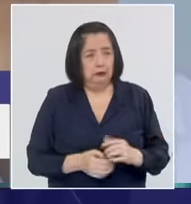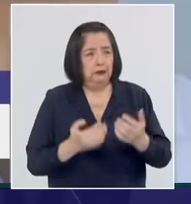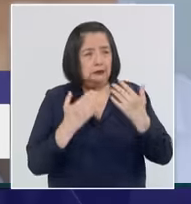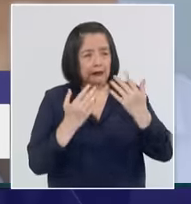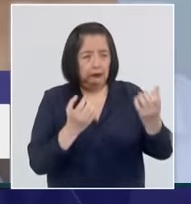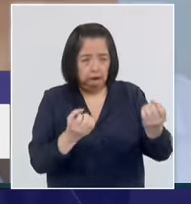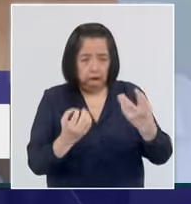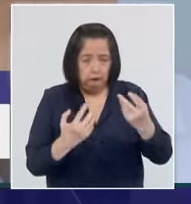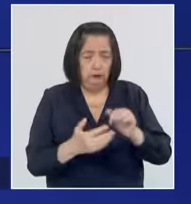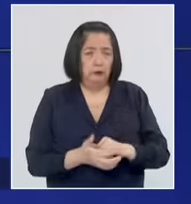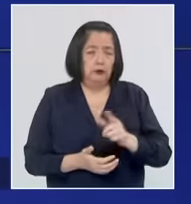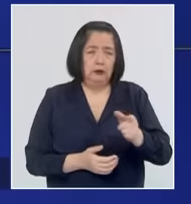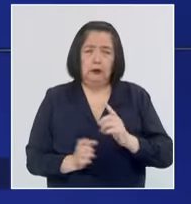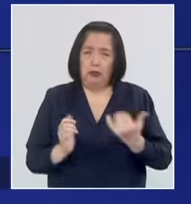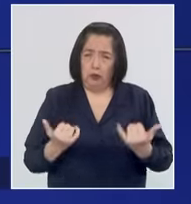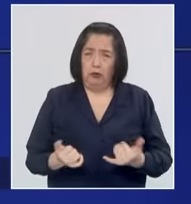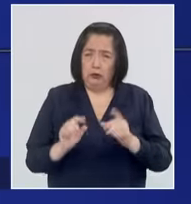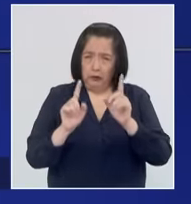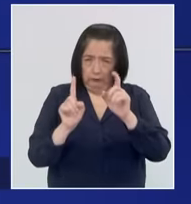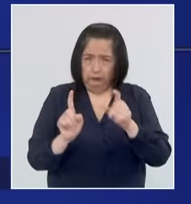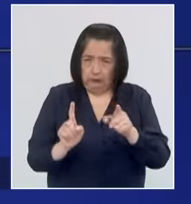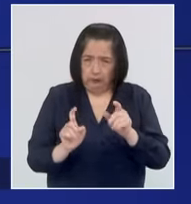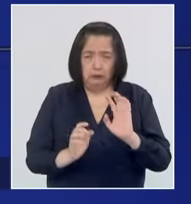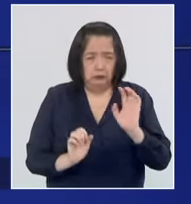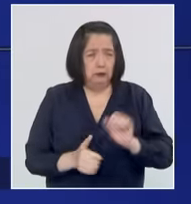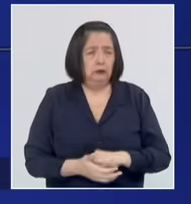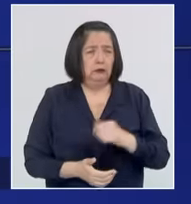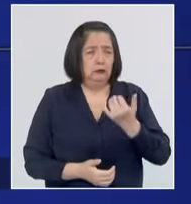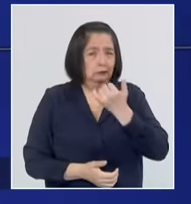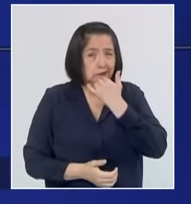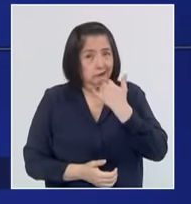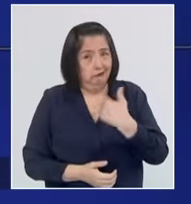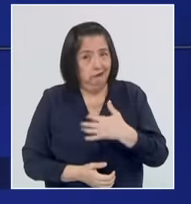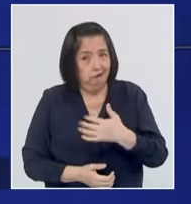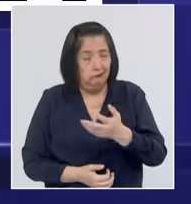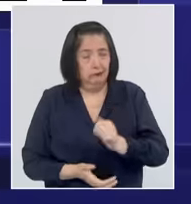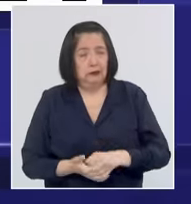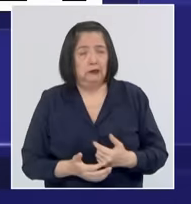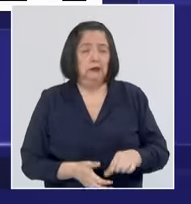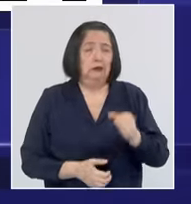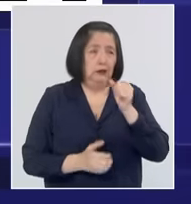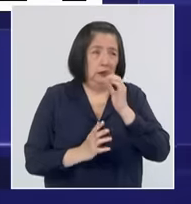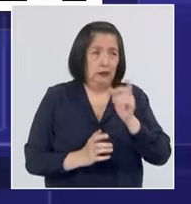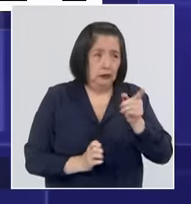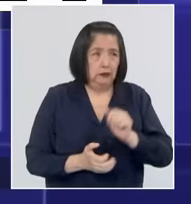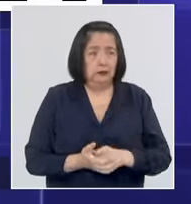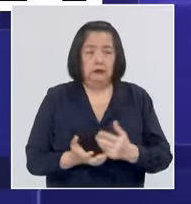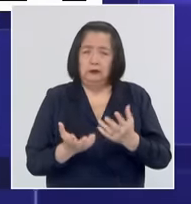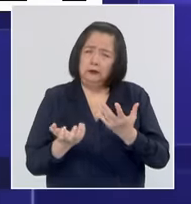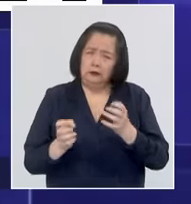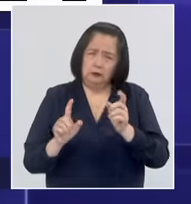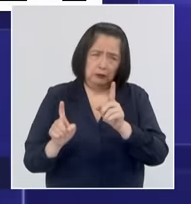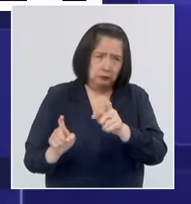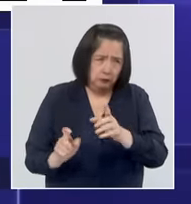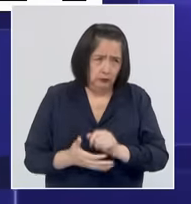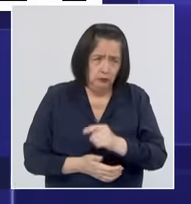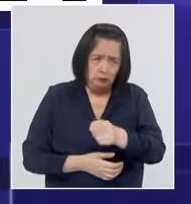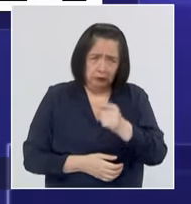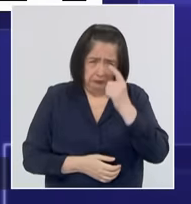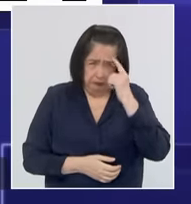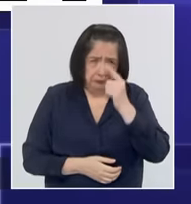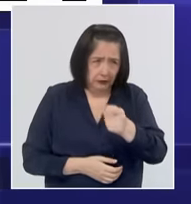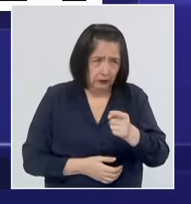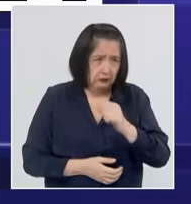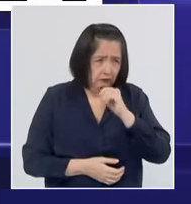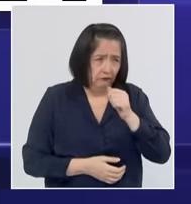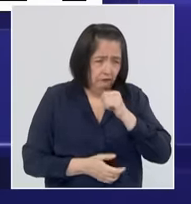gracias por la información. Nuestra pregunta de hoy tiene que ver justamente con lo que ha pasado con Muñequita Milly. Queremos preguntarles si consideran ustedes